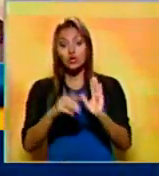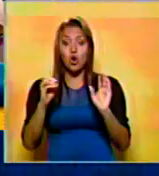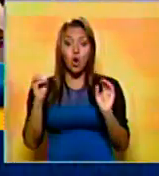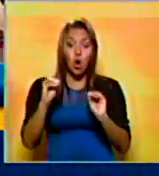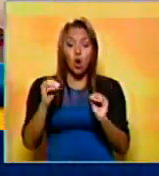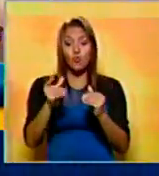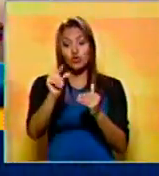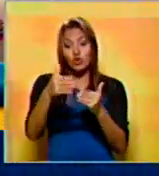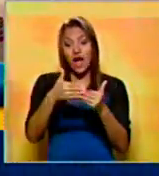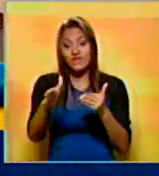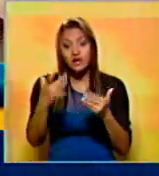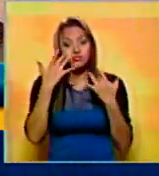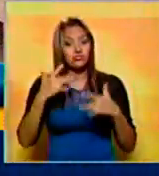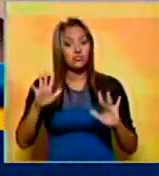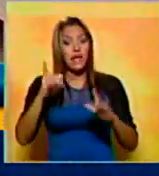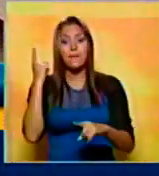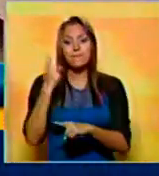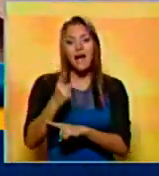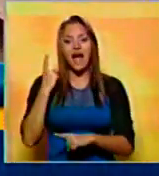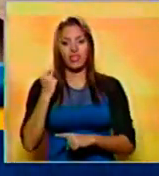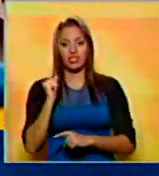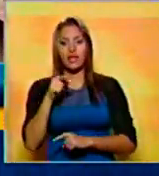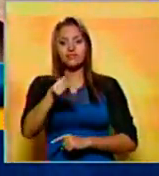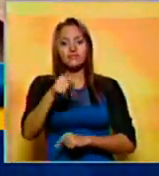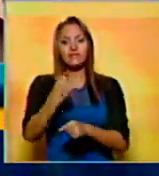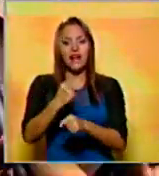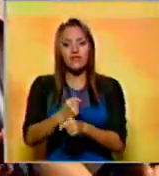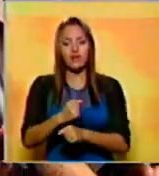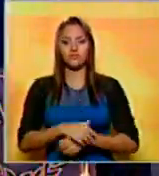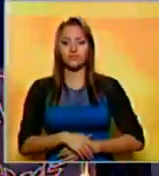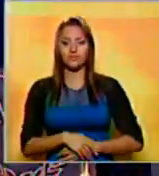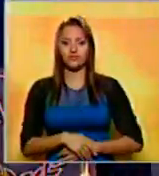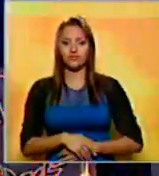eso dependerá de los avances que en sitio vayamos haciendo